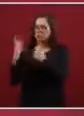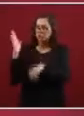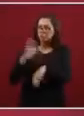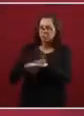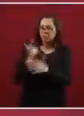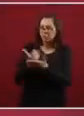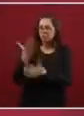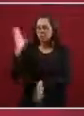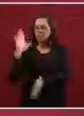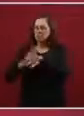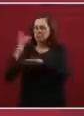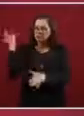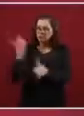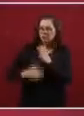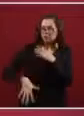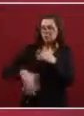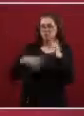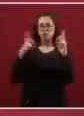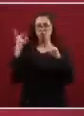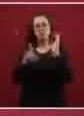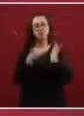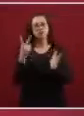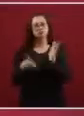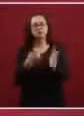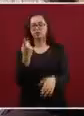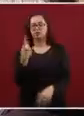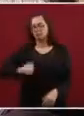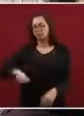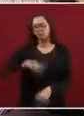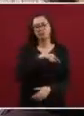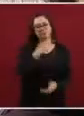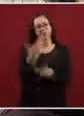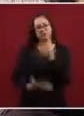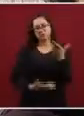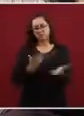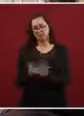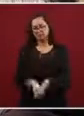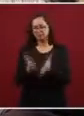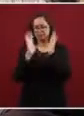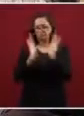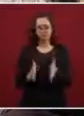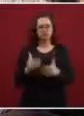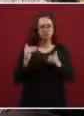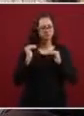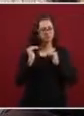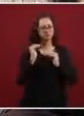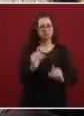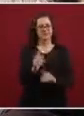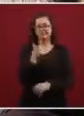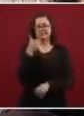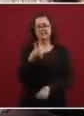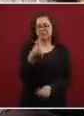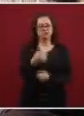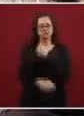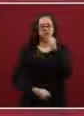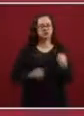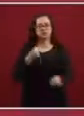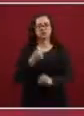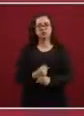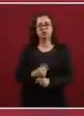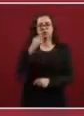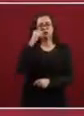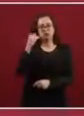una política, hicimos una propuesta para todo el sexenio. De manera que la propuesta que ayer